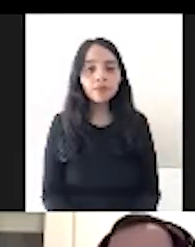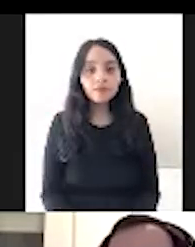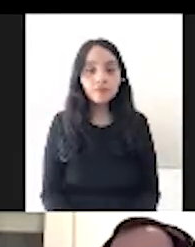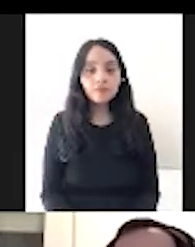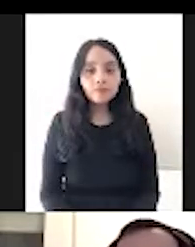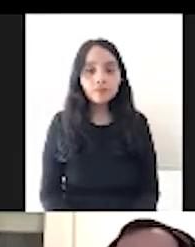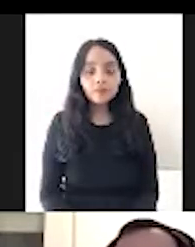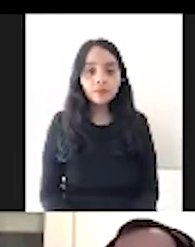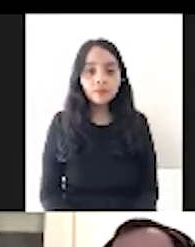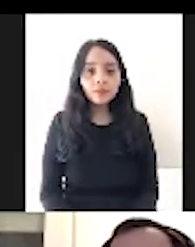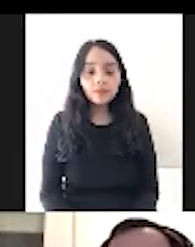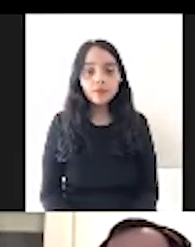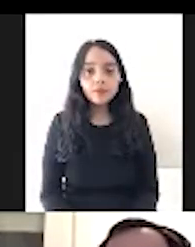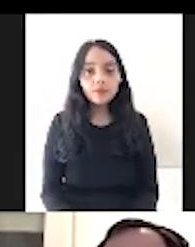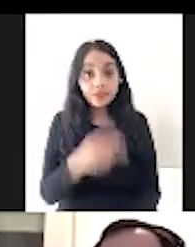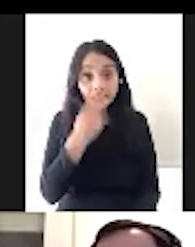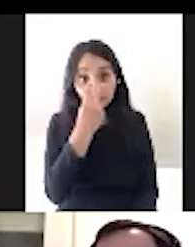¿Se ve, no?